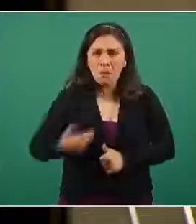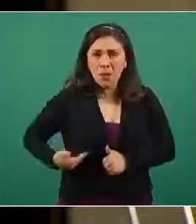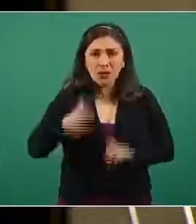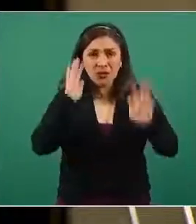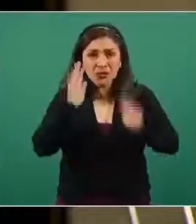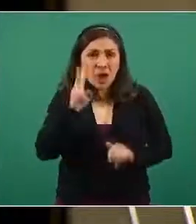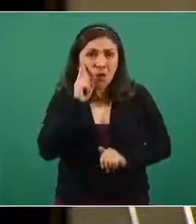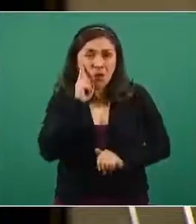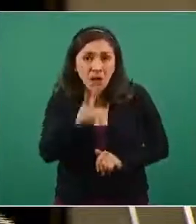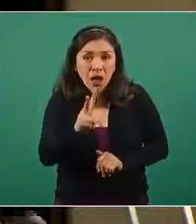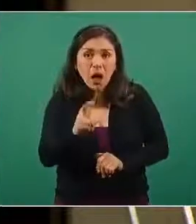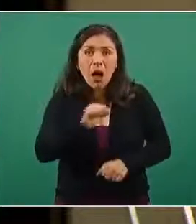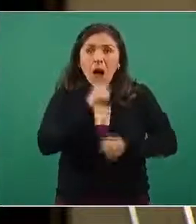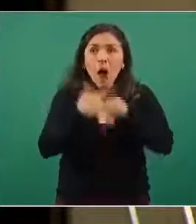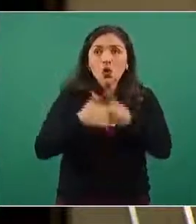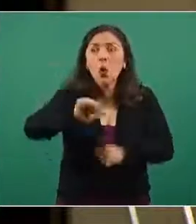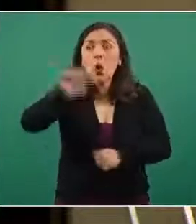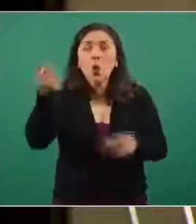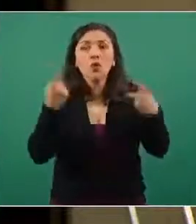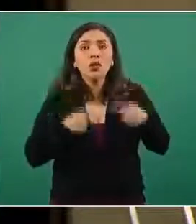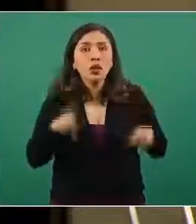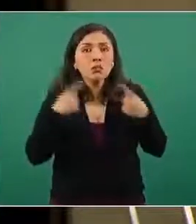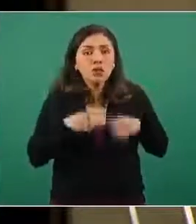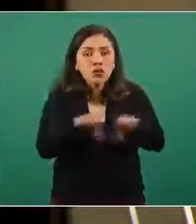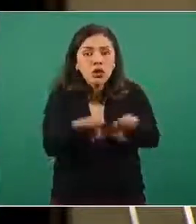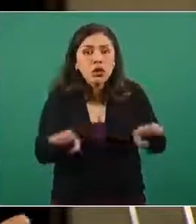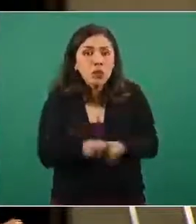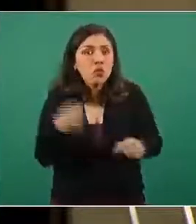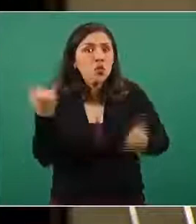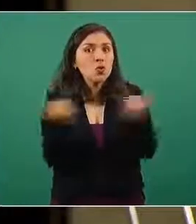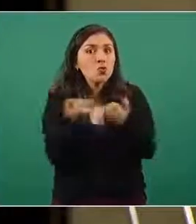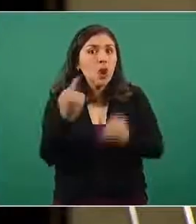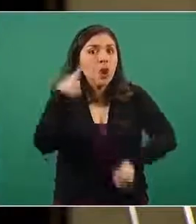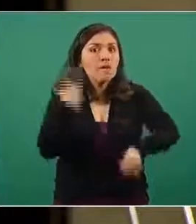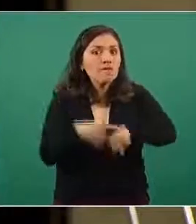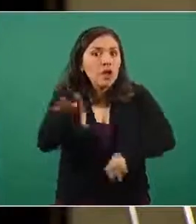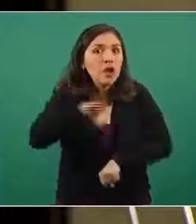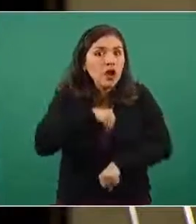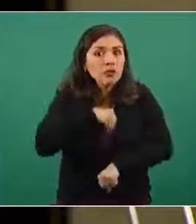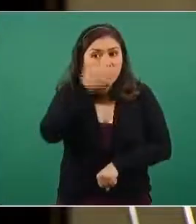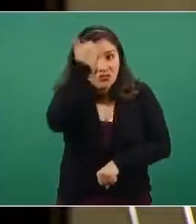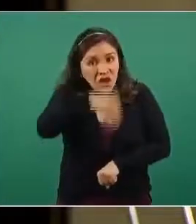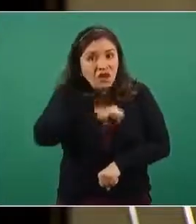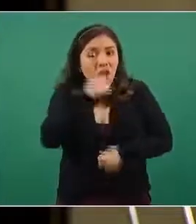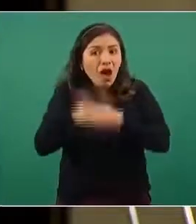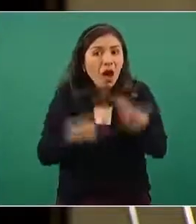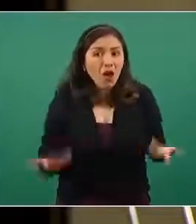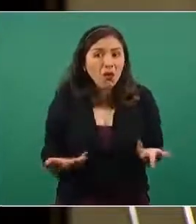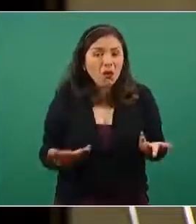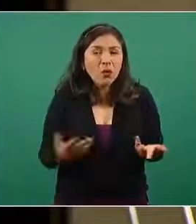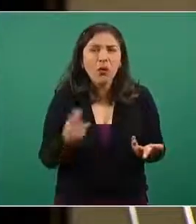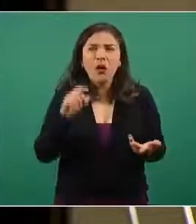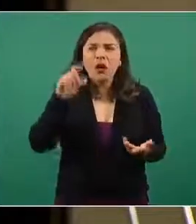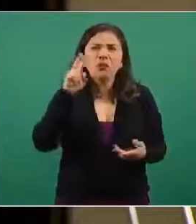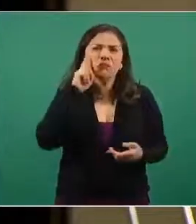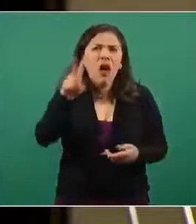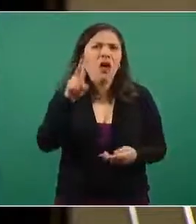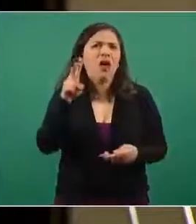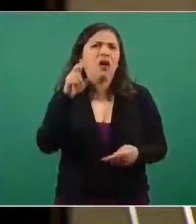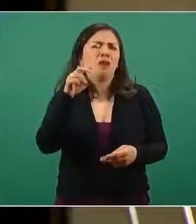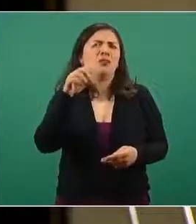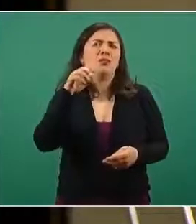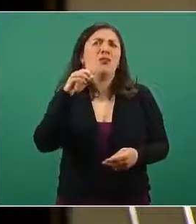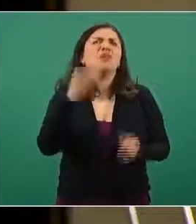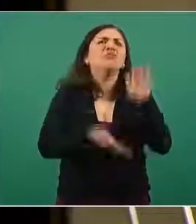arrojado resultado en alguna otra persona de su equipo, ¿no? De su equipo cercano. El secretario de Estado pues, estuvo ahora de gira y